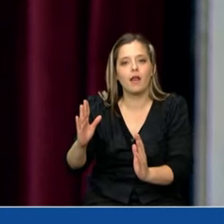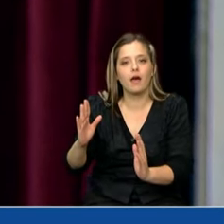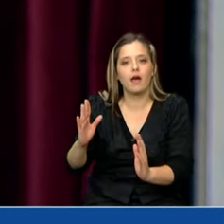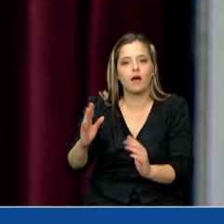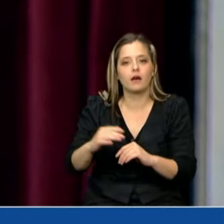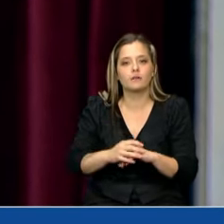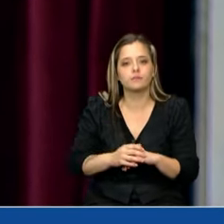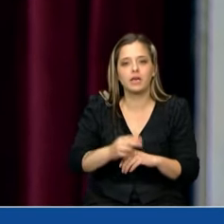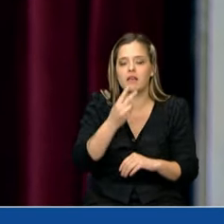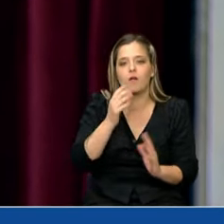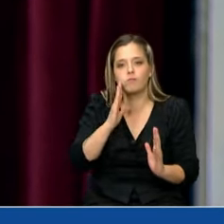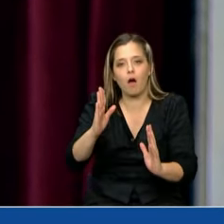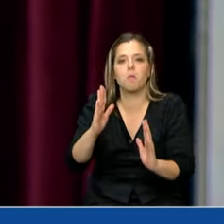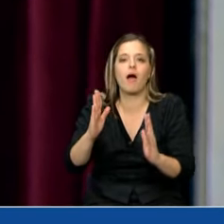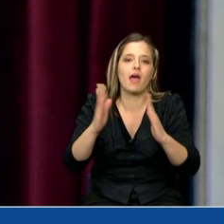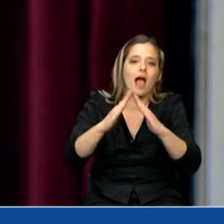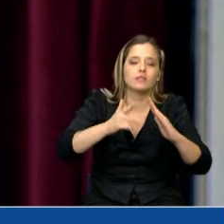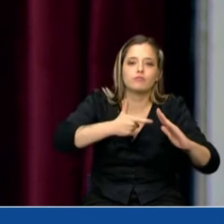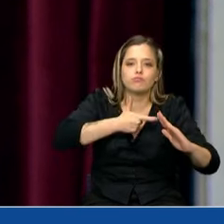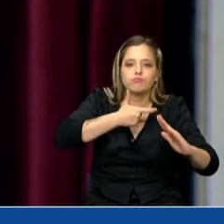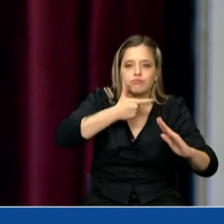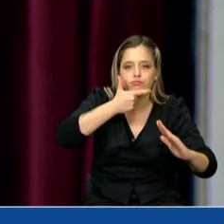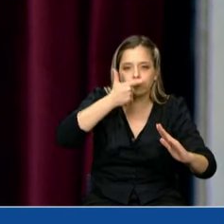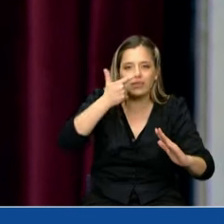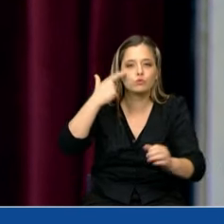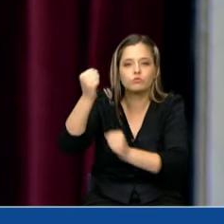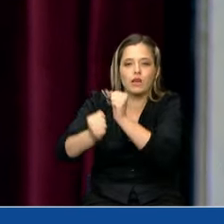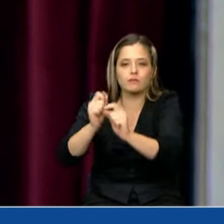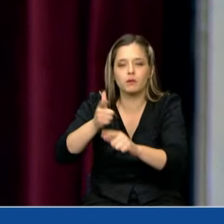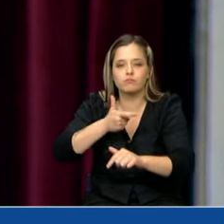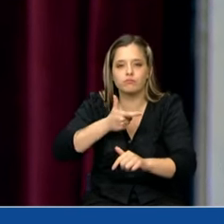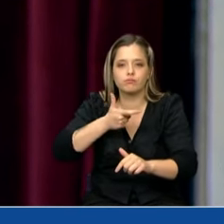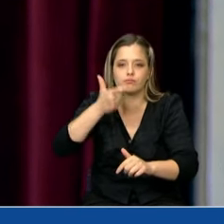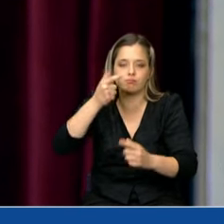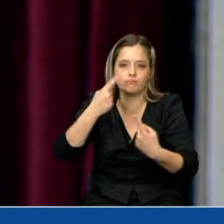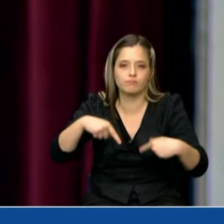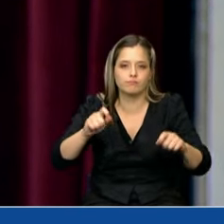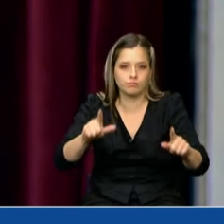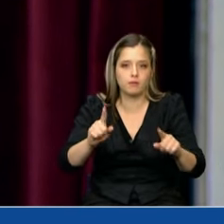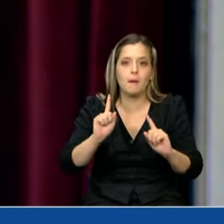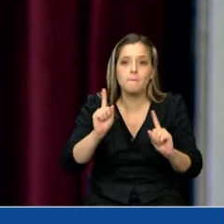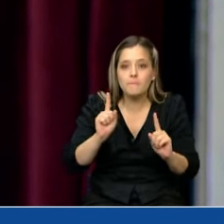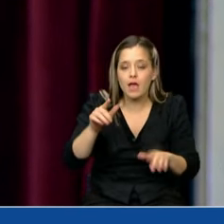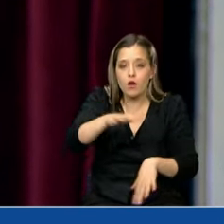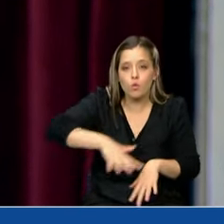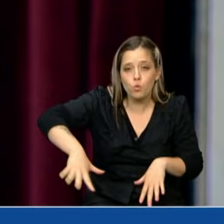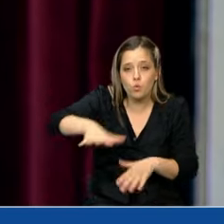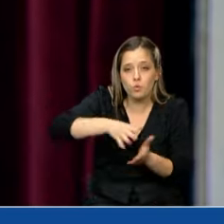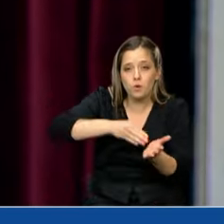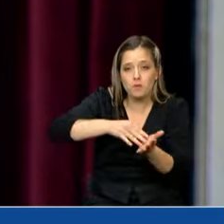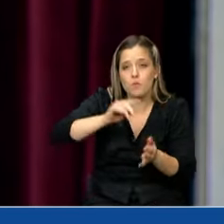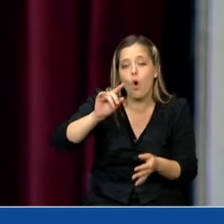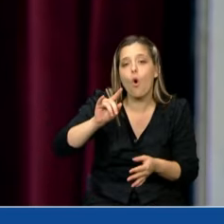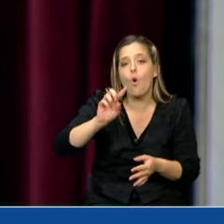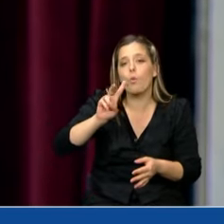hacia la calefacción de hogares Y las Industrias pero solamente en vaca muerta solamente en